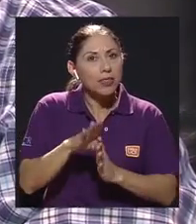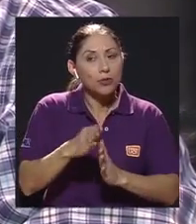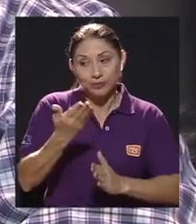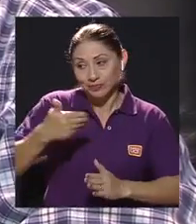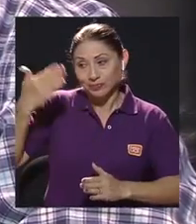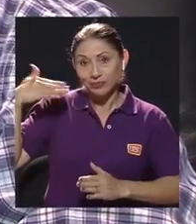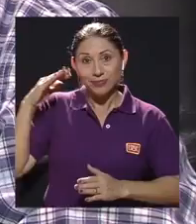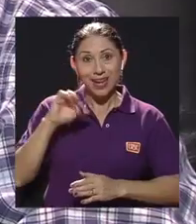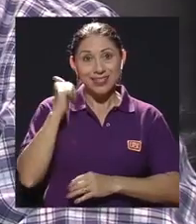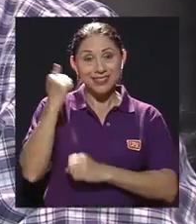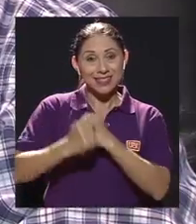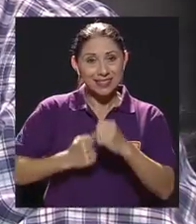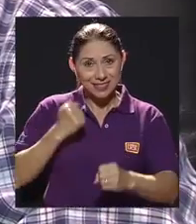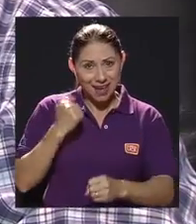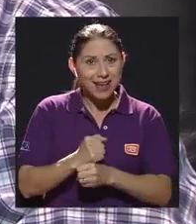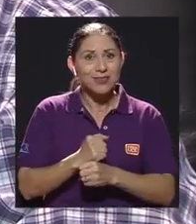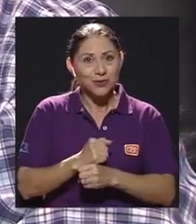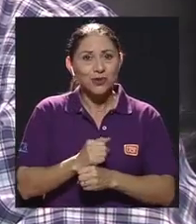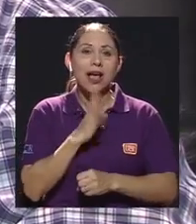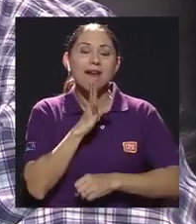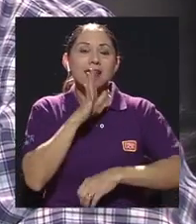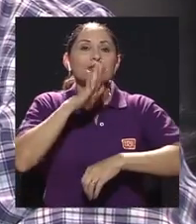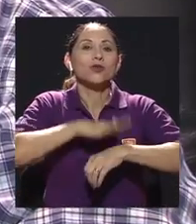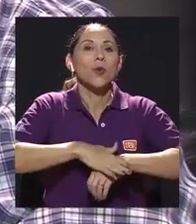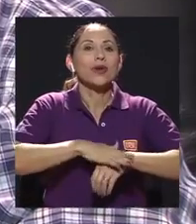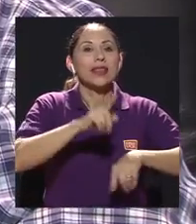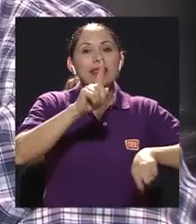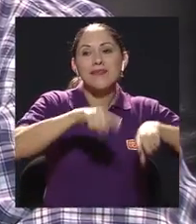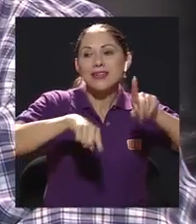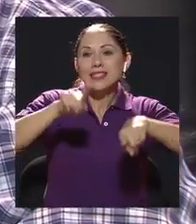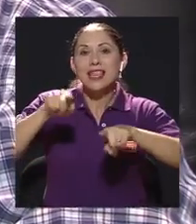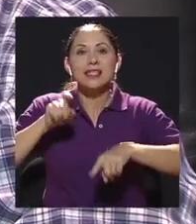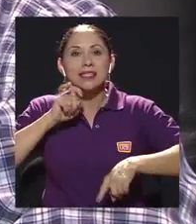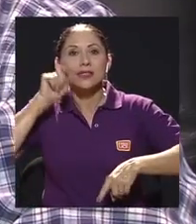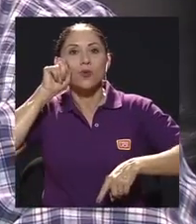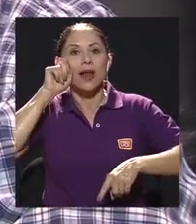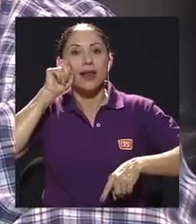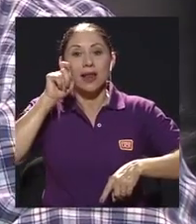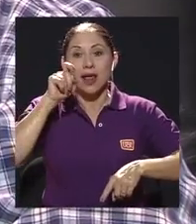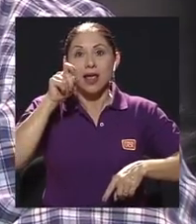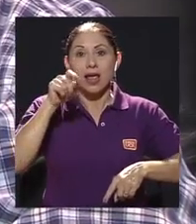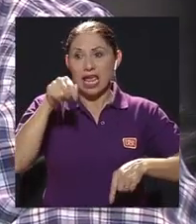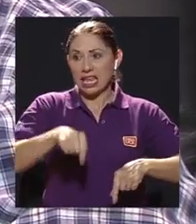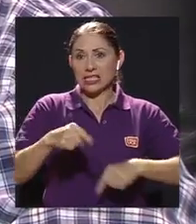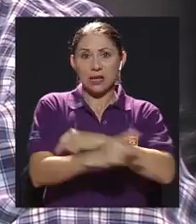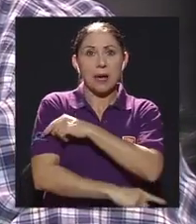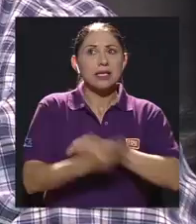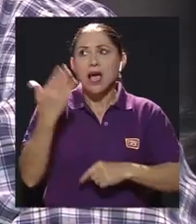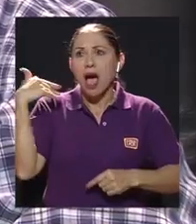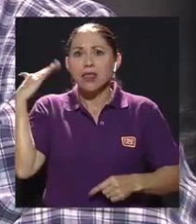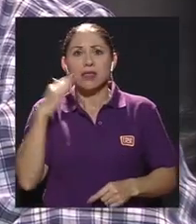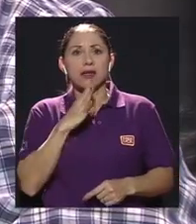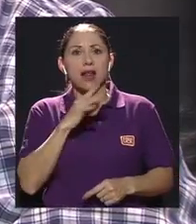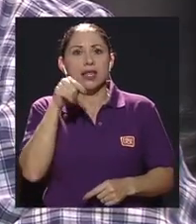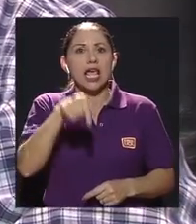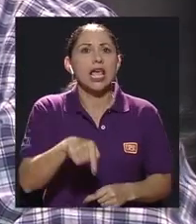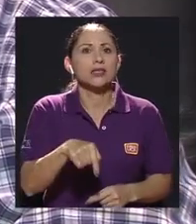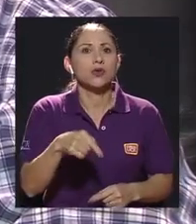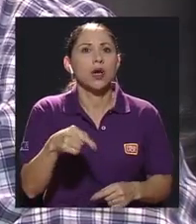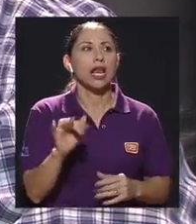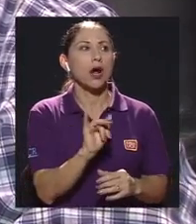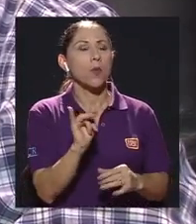años, hablar de la diversidad sexual en este país era exponerse a una